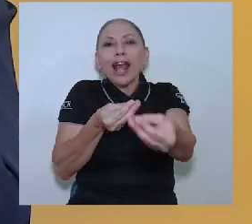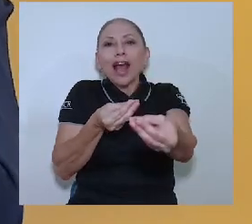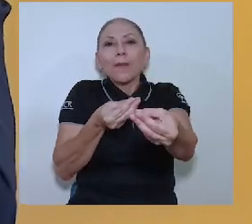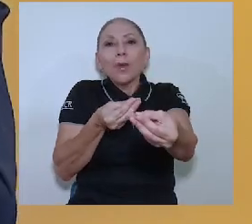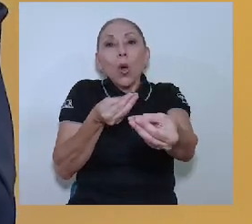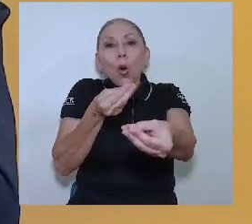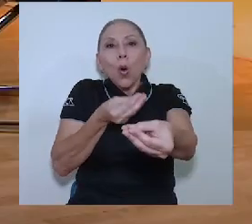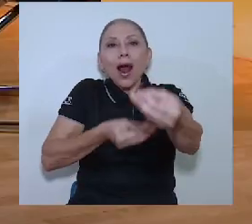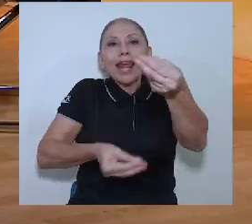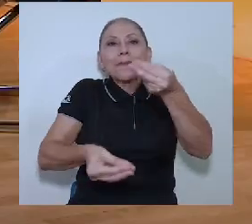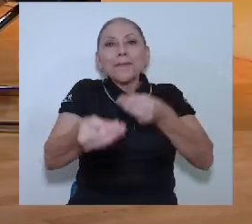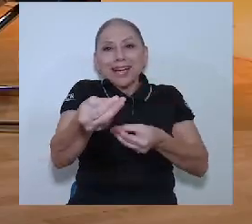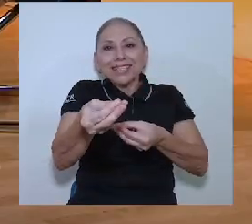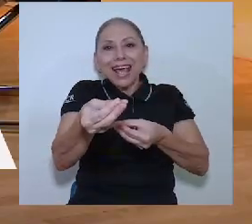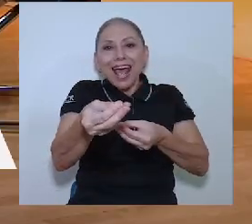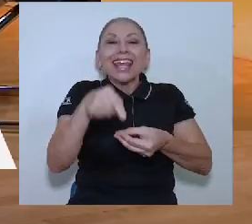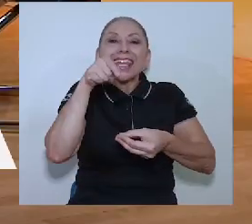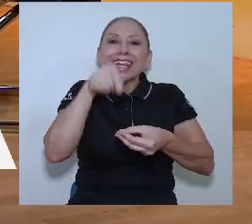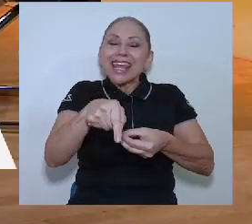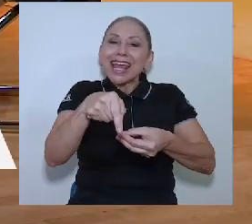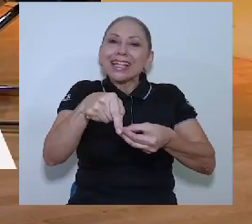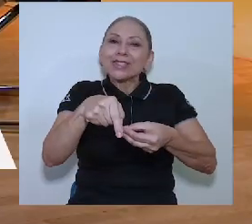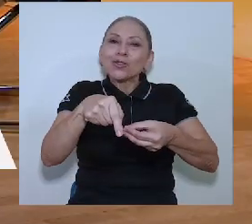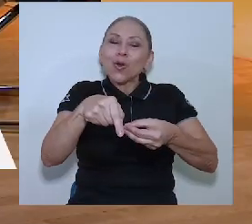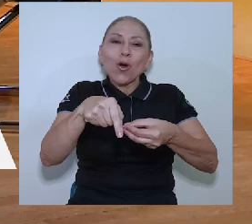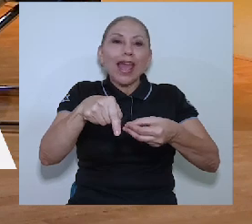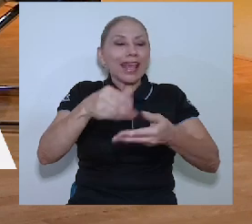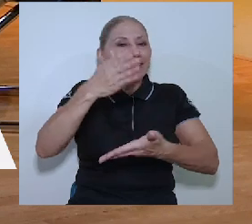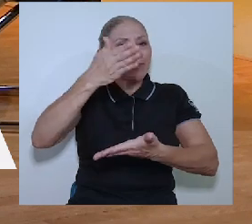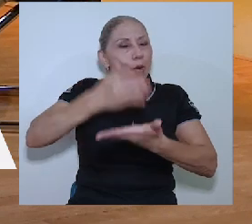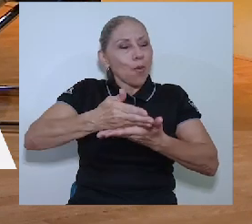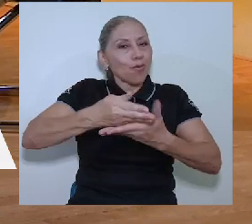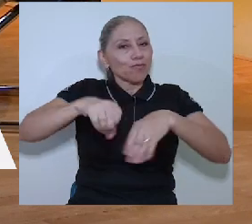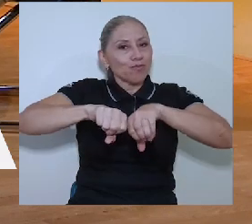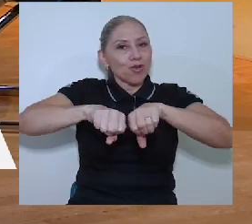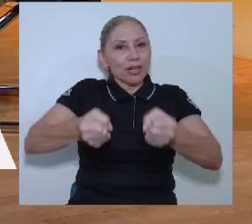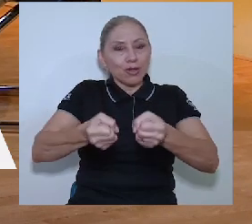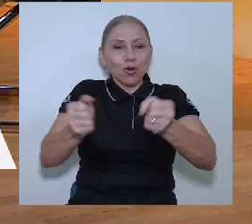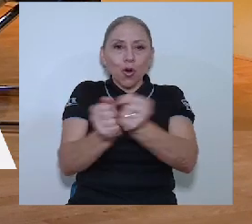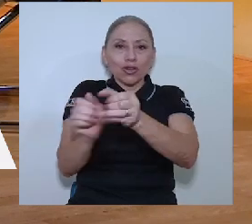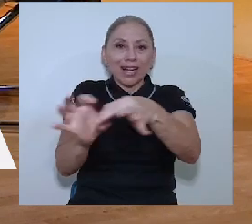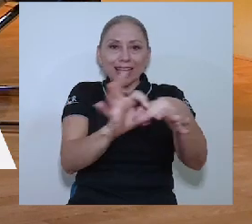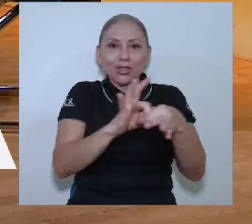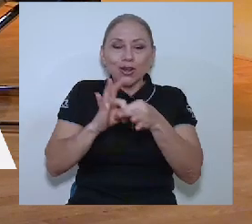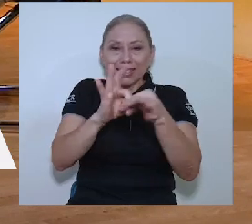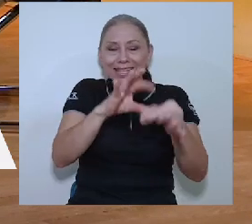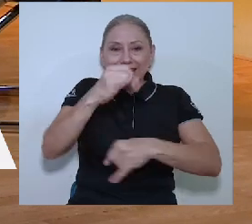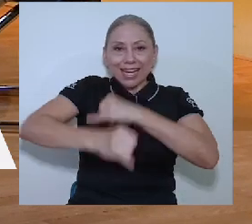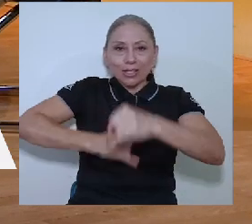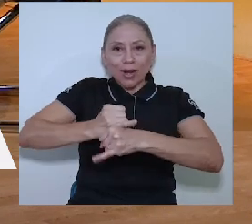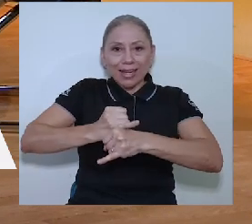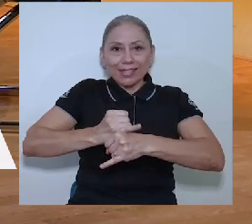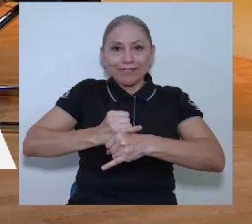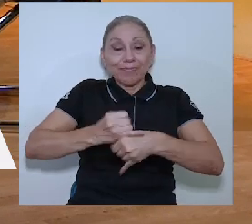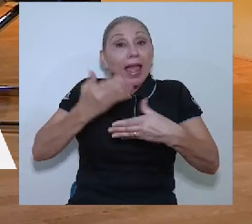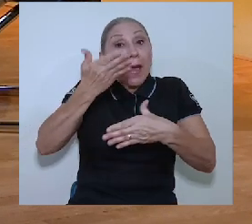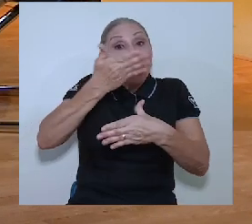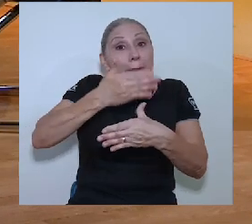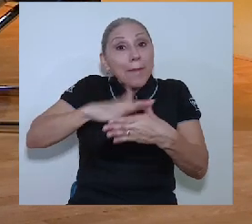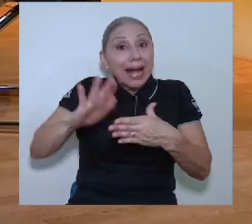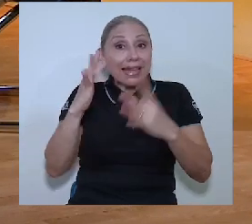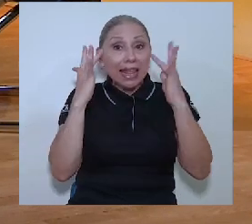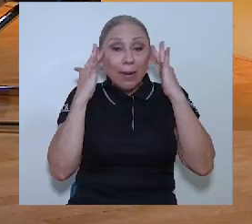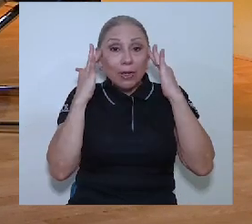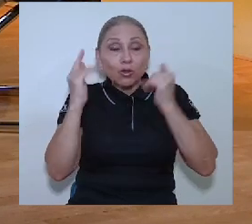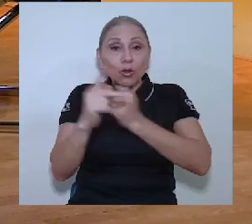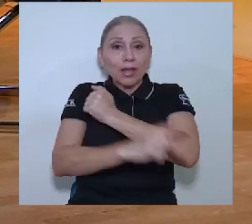eso es muy disruptor de las relaciones internacionales. E indudablemente, parte de la preocupación de los